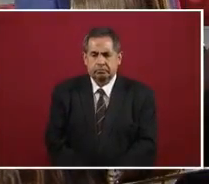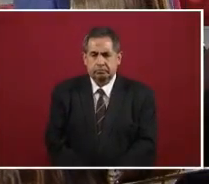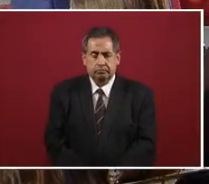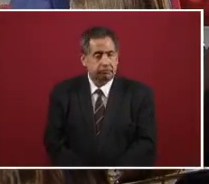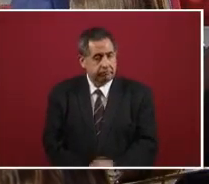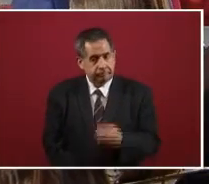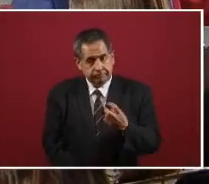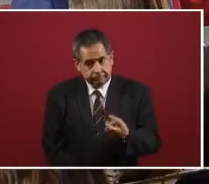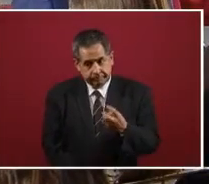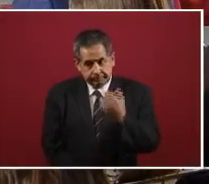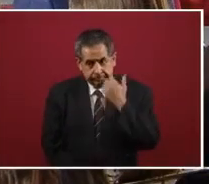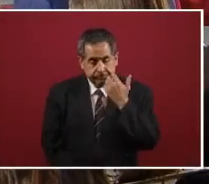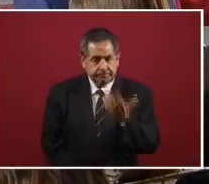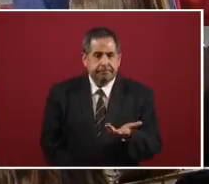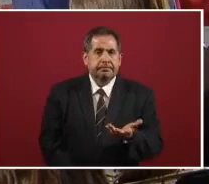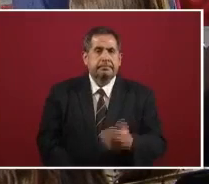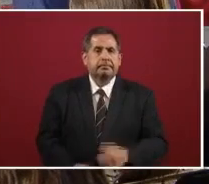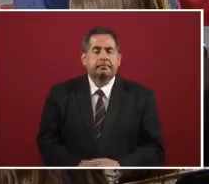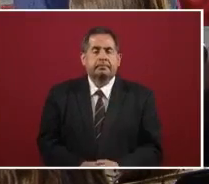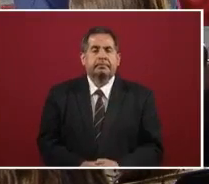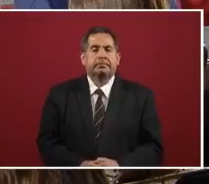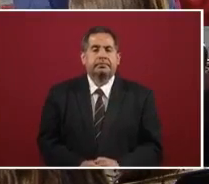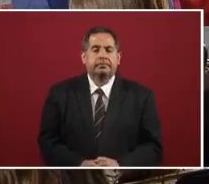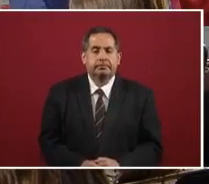Eso es lo que queremos